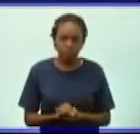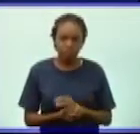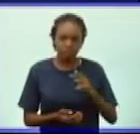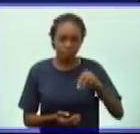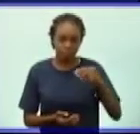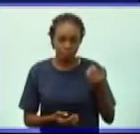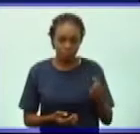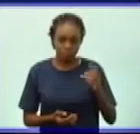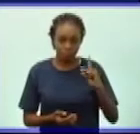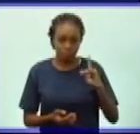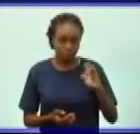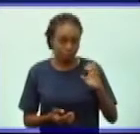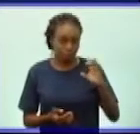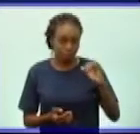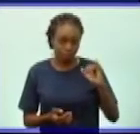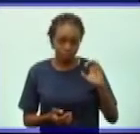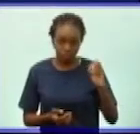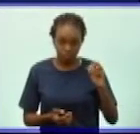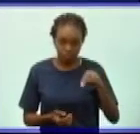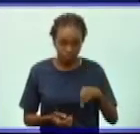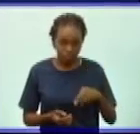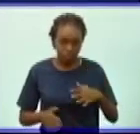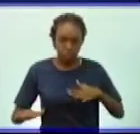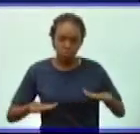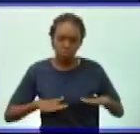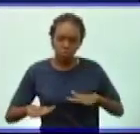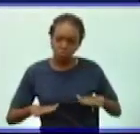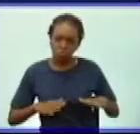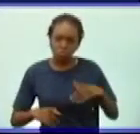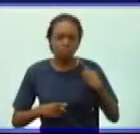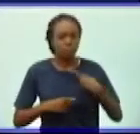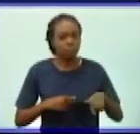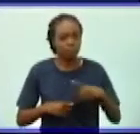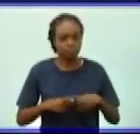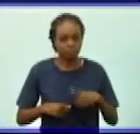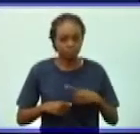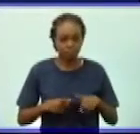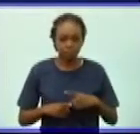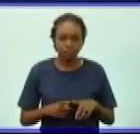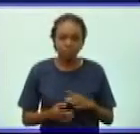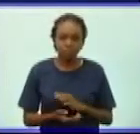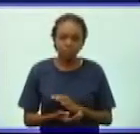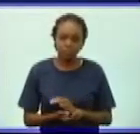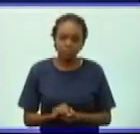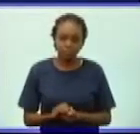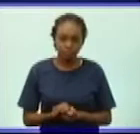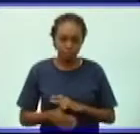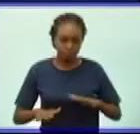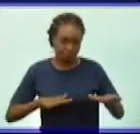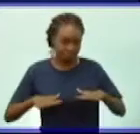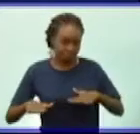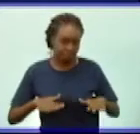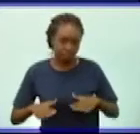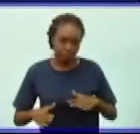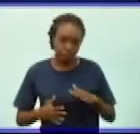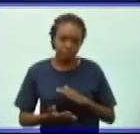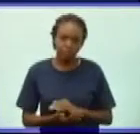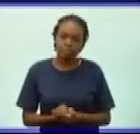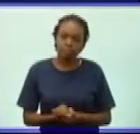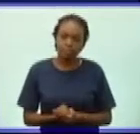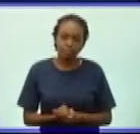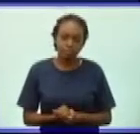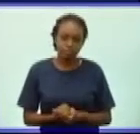mediciones, movimiento mecánico y medios utilizados para describir el movimiento. Este contenido